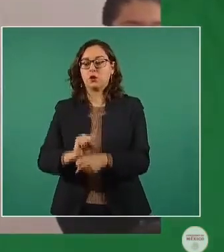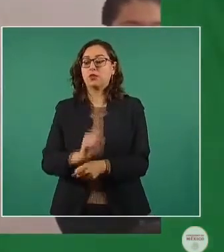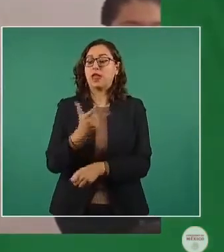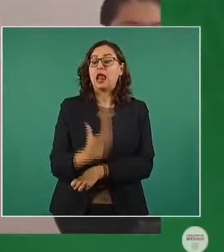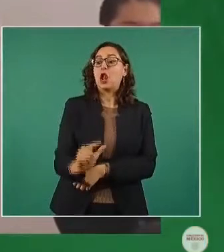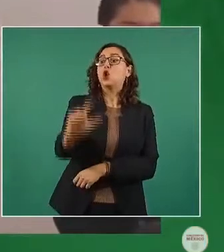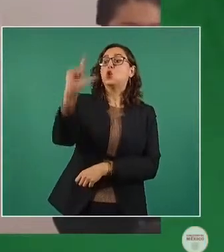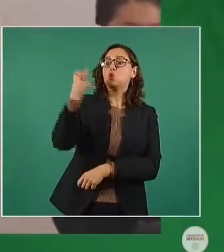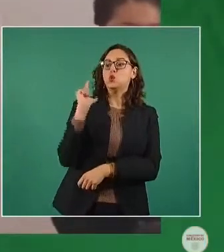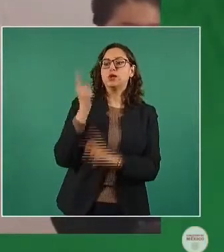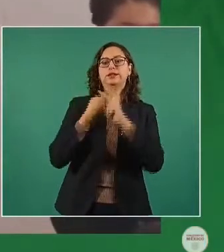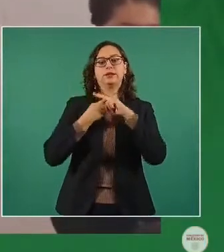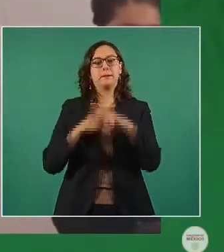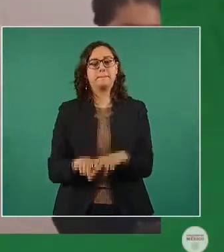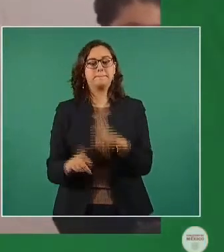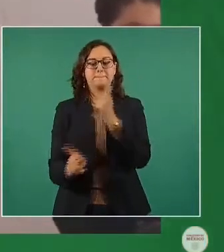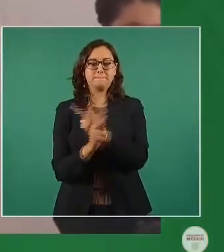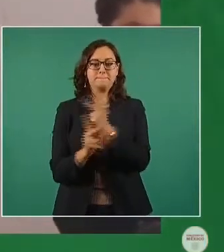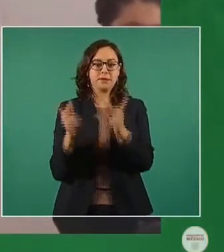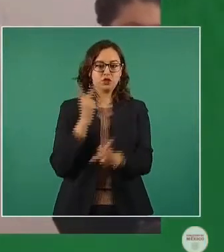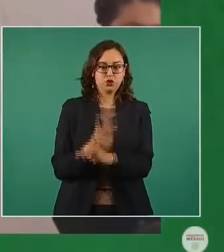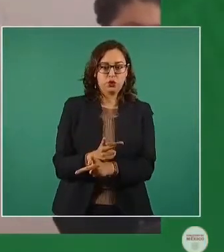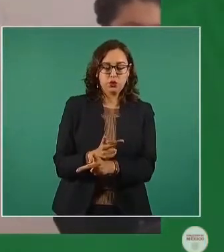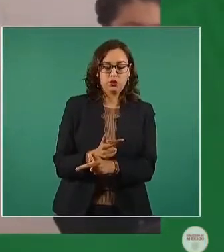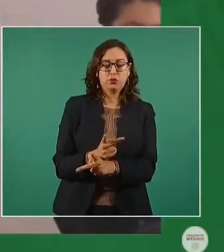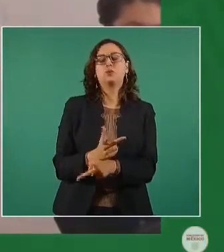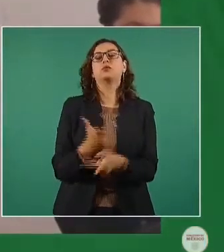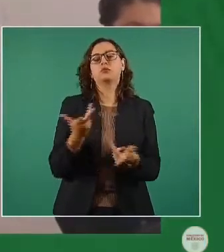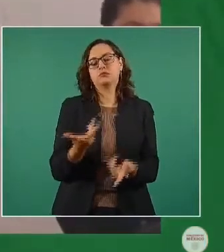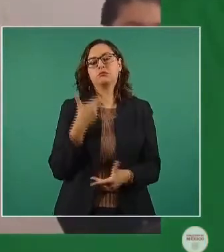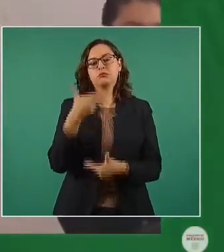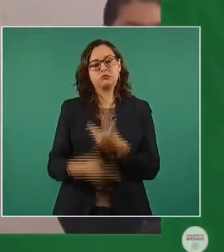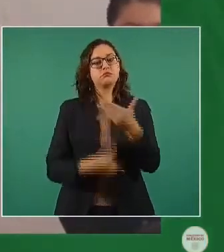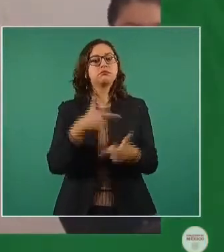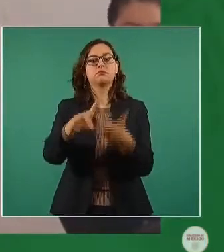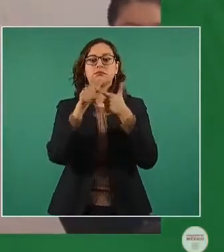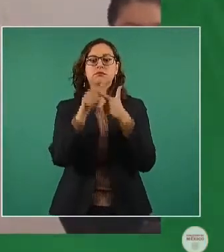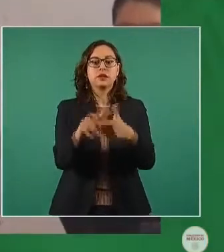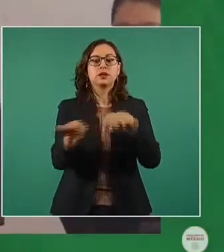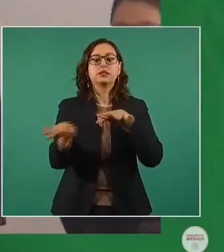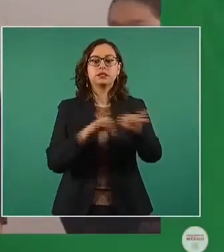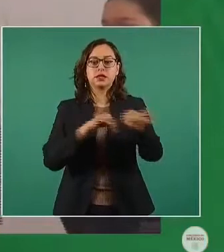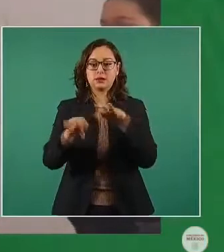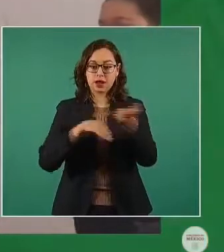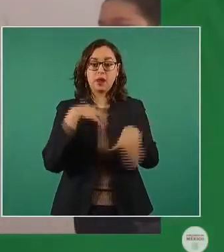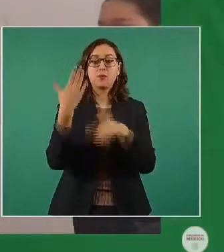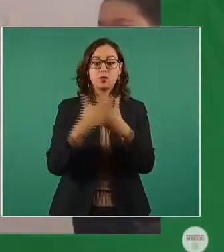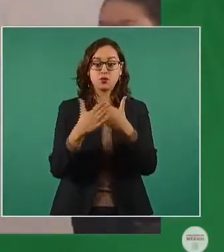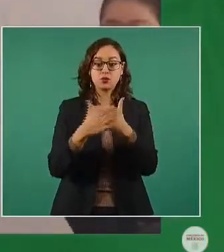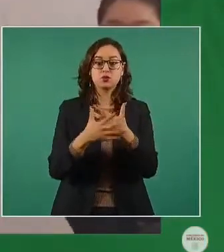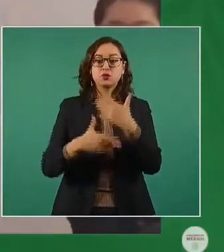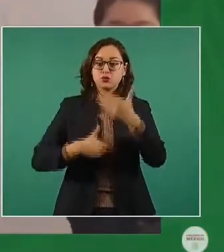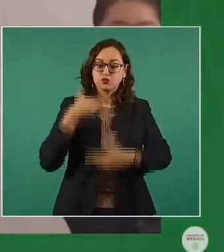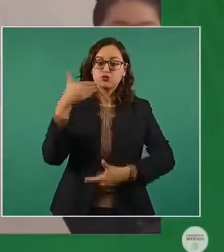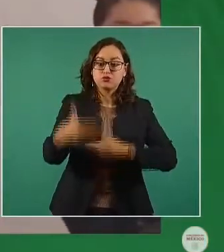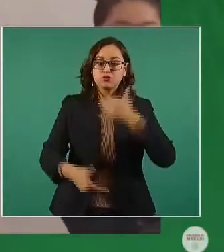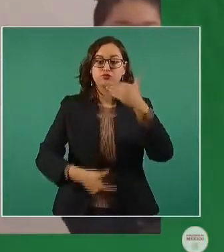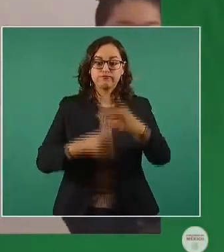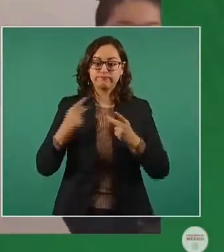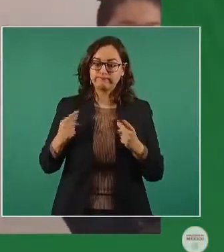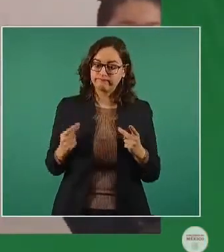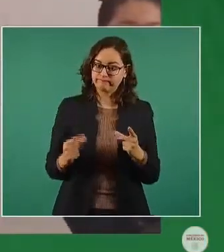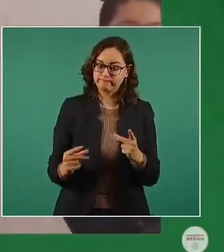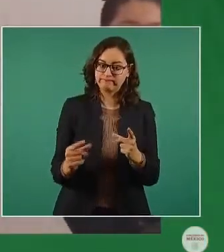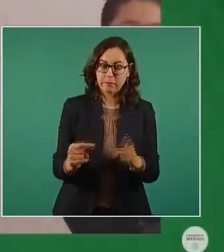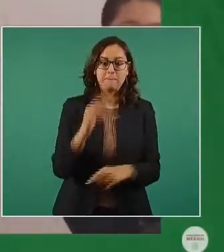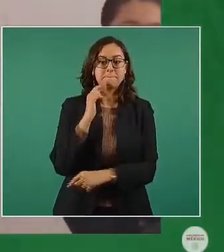arrancamos con la educación media superior del sistema estatal y vamos a seguir trabajando muy duro para que este regreso sea lo más seguro posible.